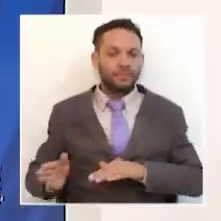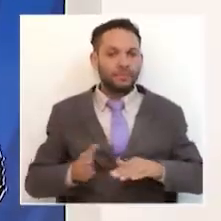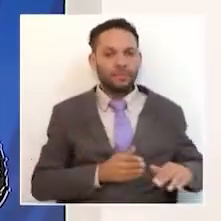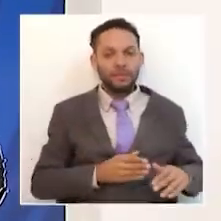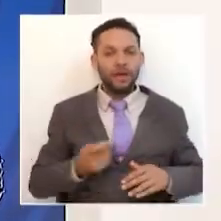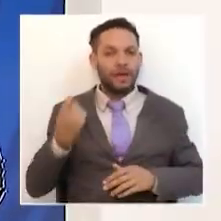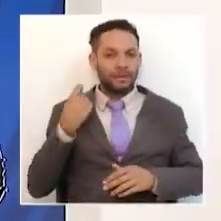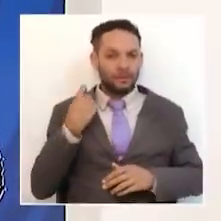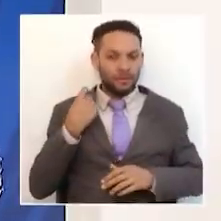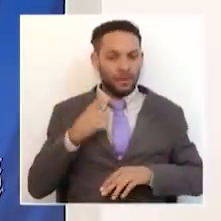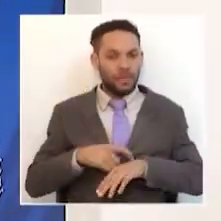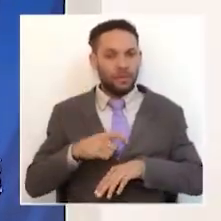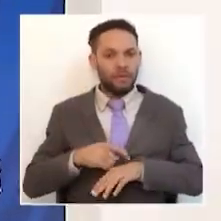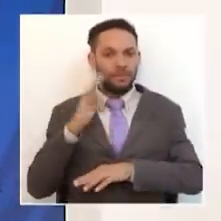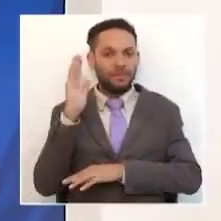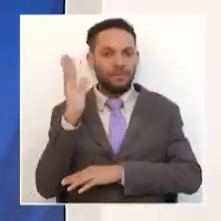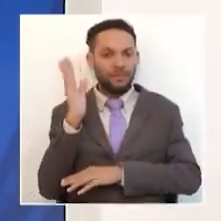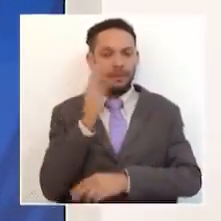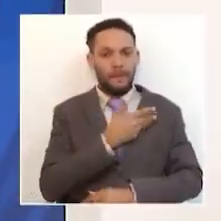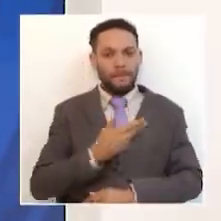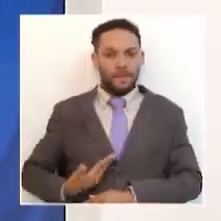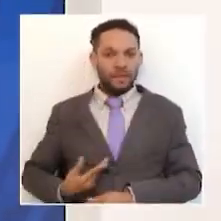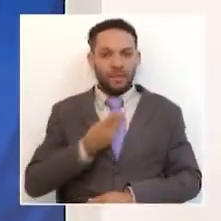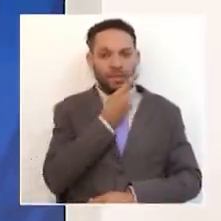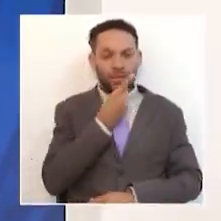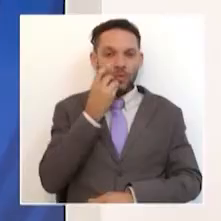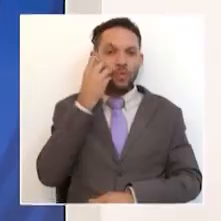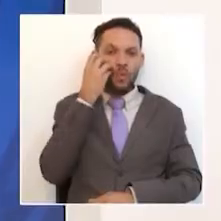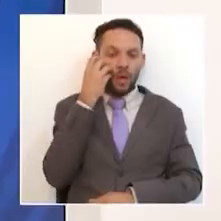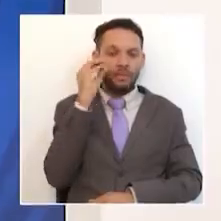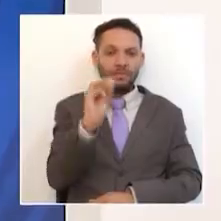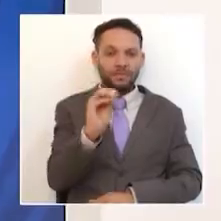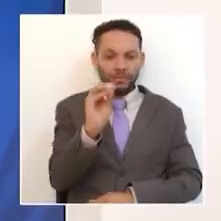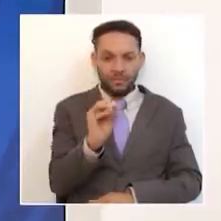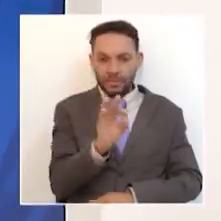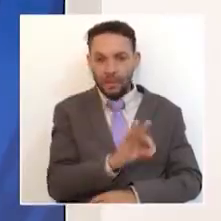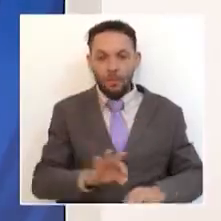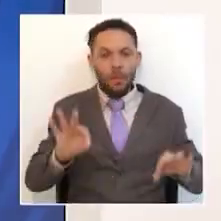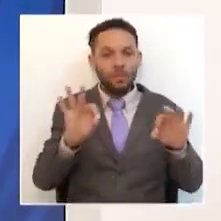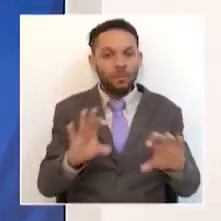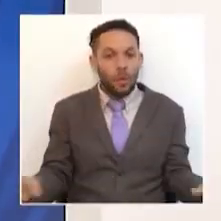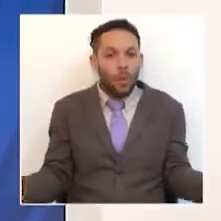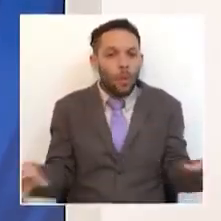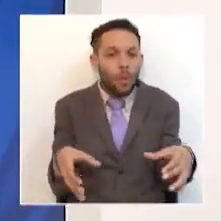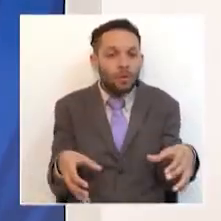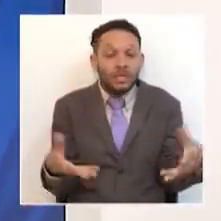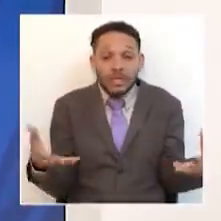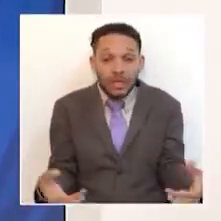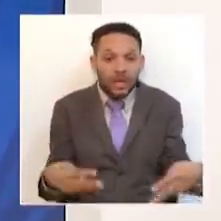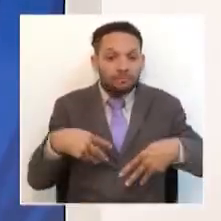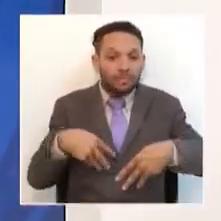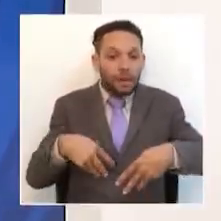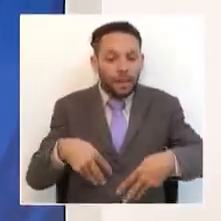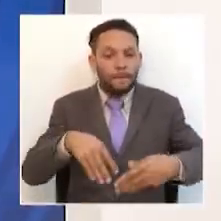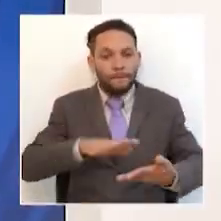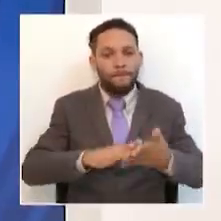hace pocos minutos en la locución presidencial, el mandatario de todos los colombianos hizo un llamado a la comunidad a marchar de forma pacífica